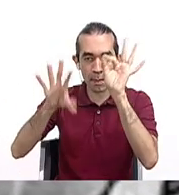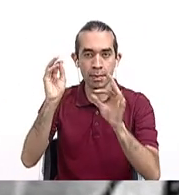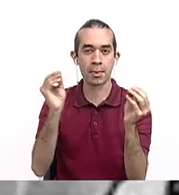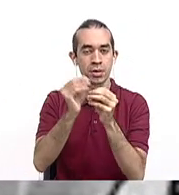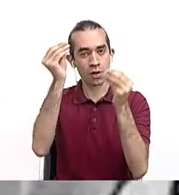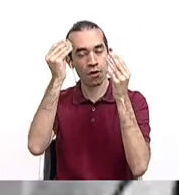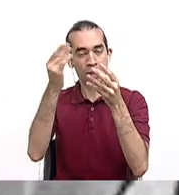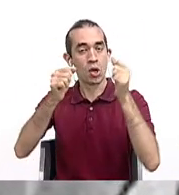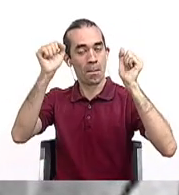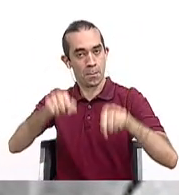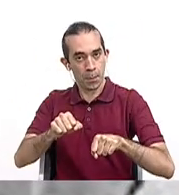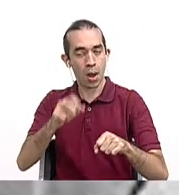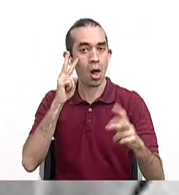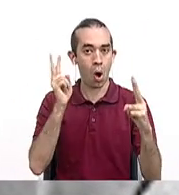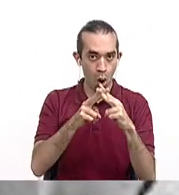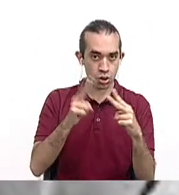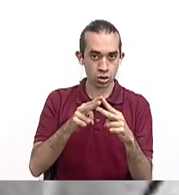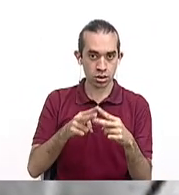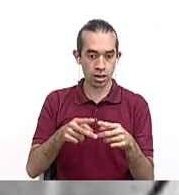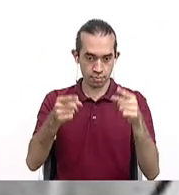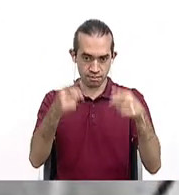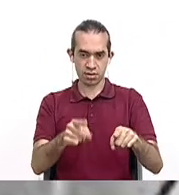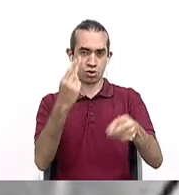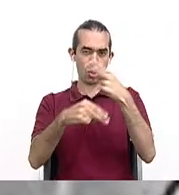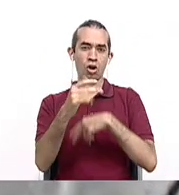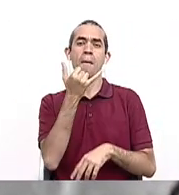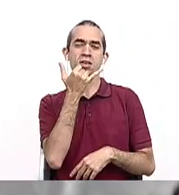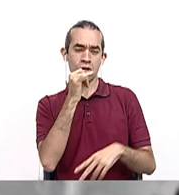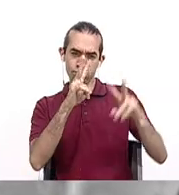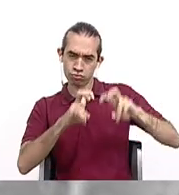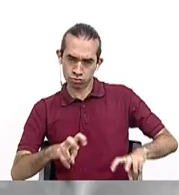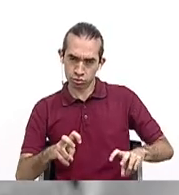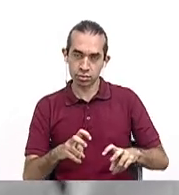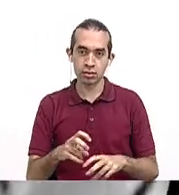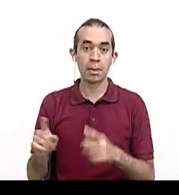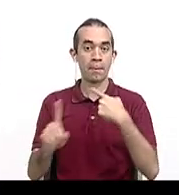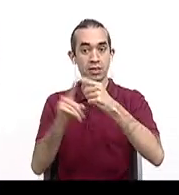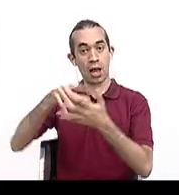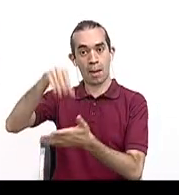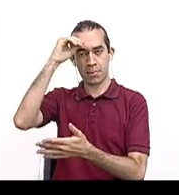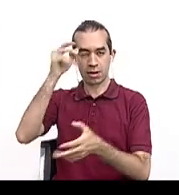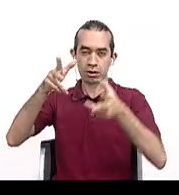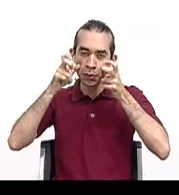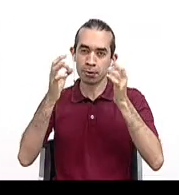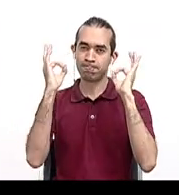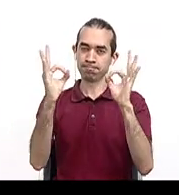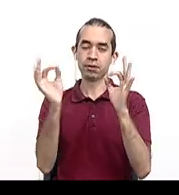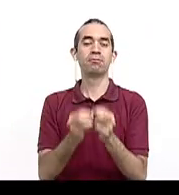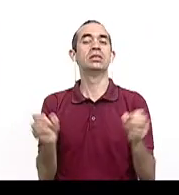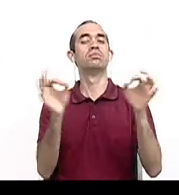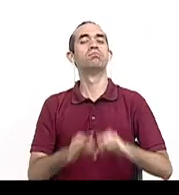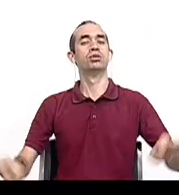permitan no sólo conocer el hecho histórico como tal sino aprender de él que en definitiva es lo más trascendental